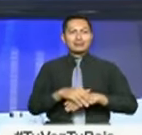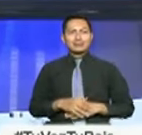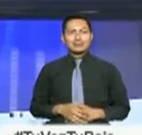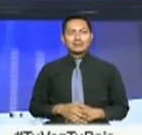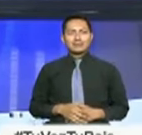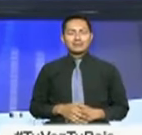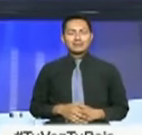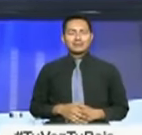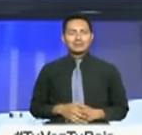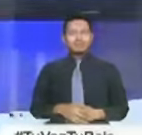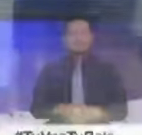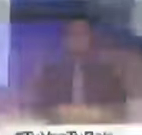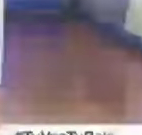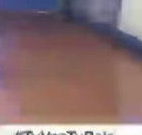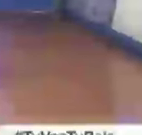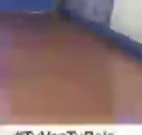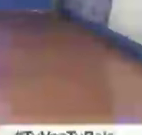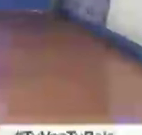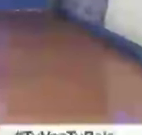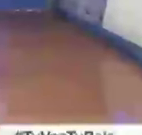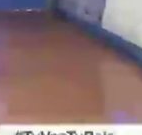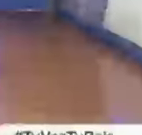provecho.